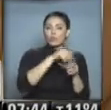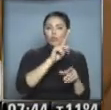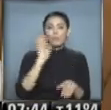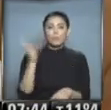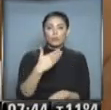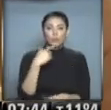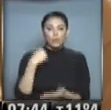nosotros